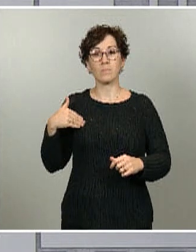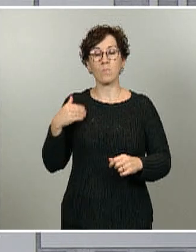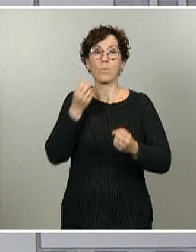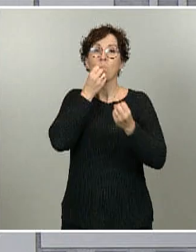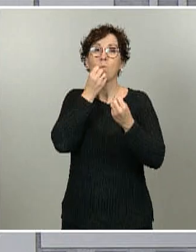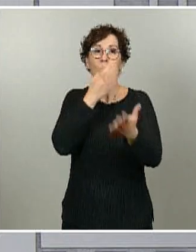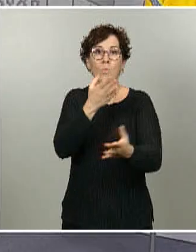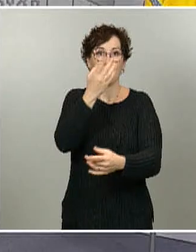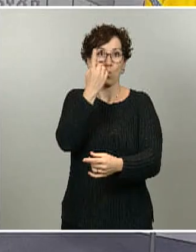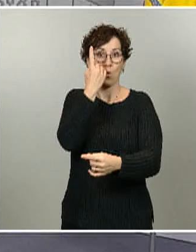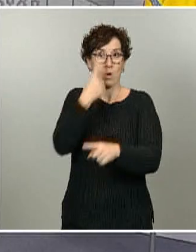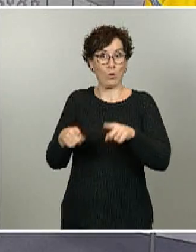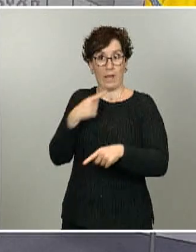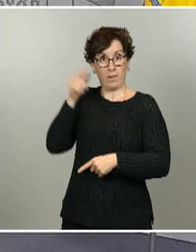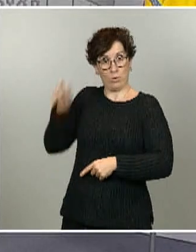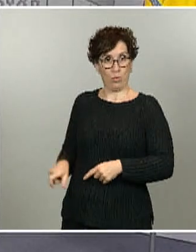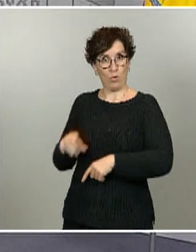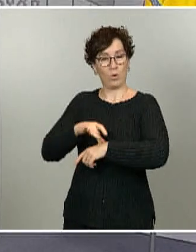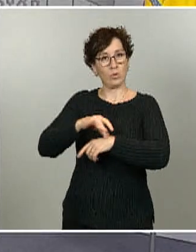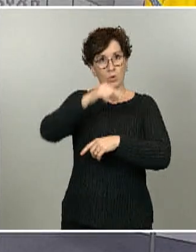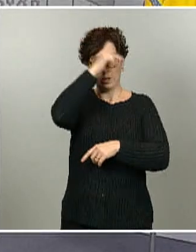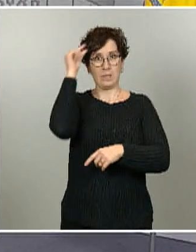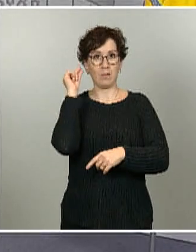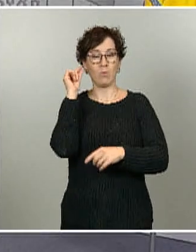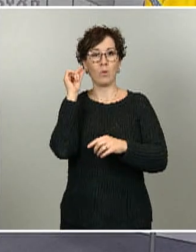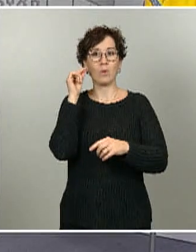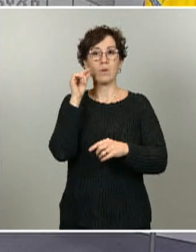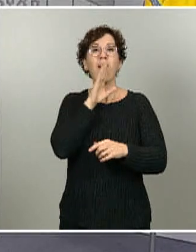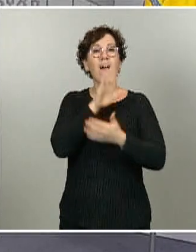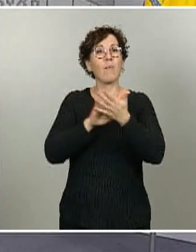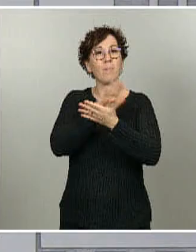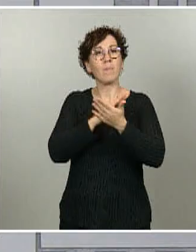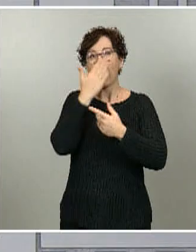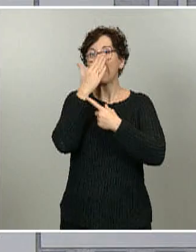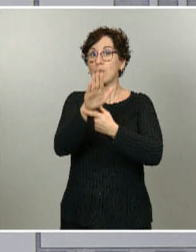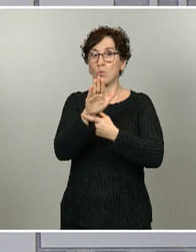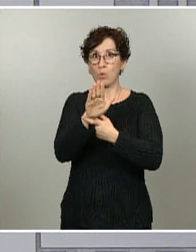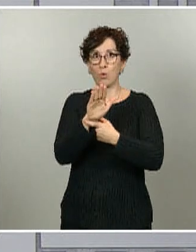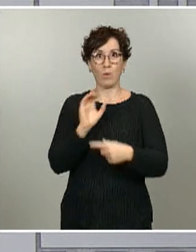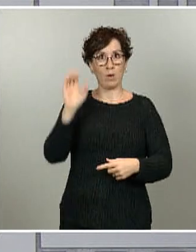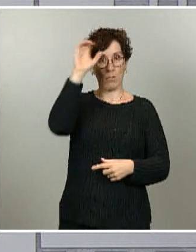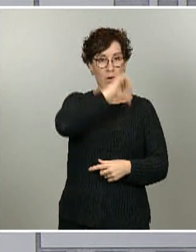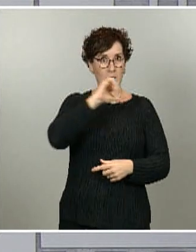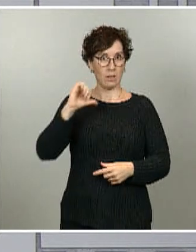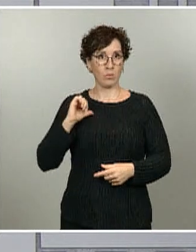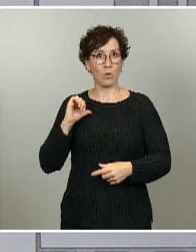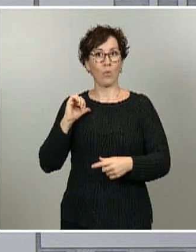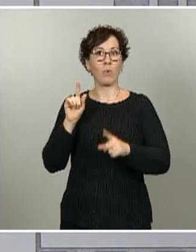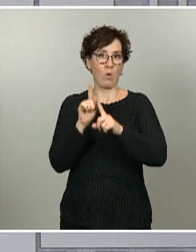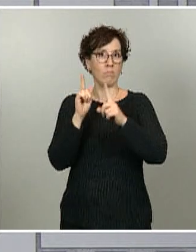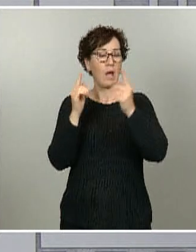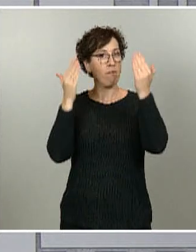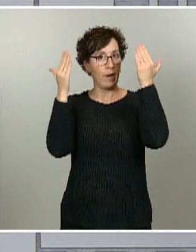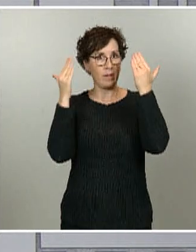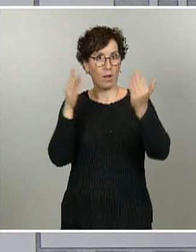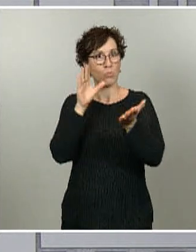Simón en referencia a la actitud de las comunidades autónomas y a la felicitación que procede a hacer a todos sus servicios por el